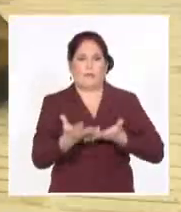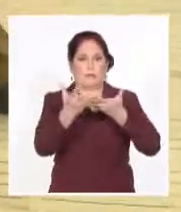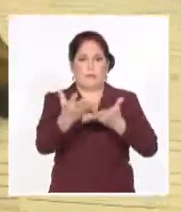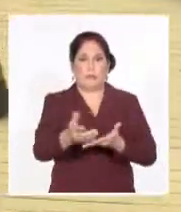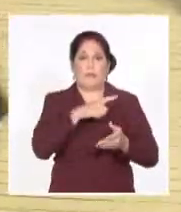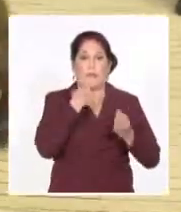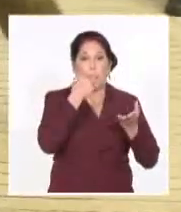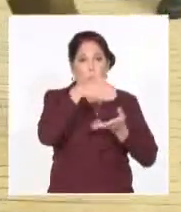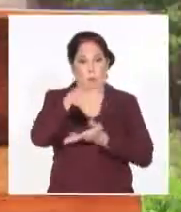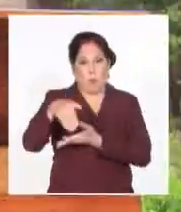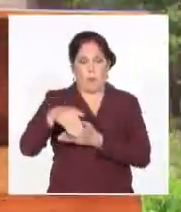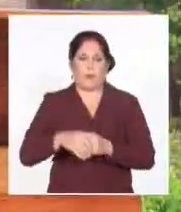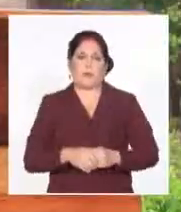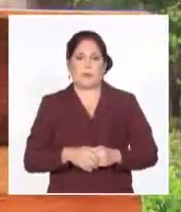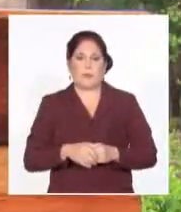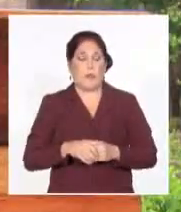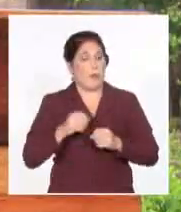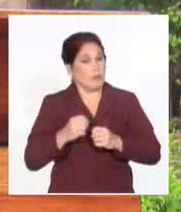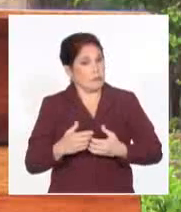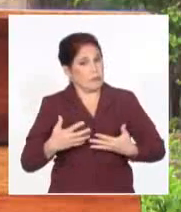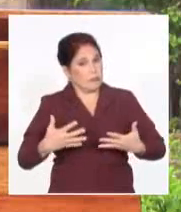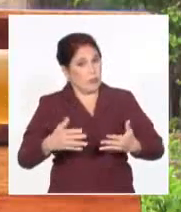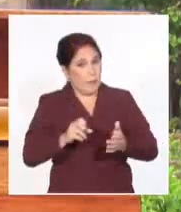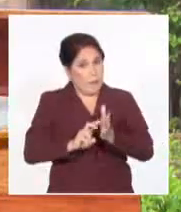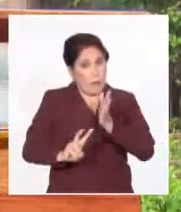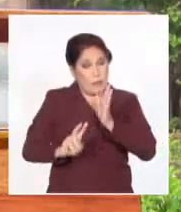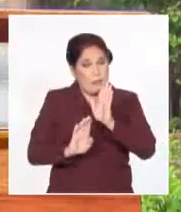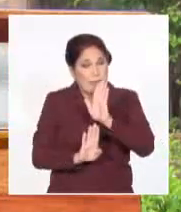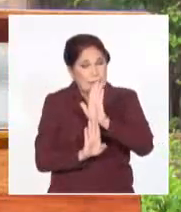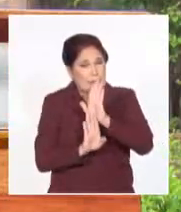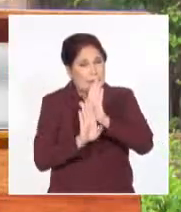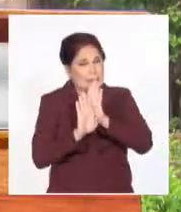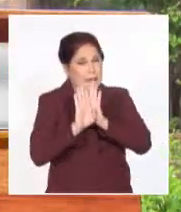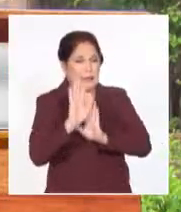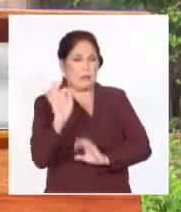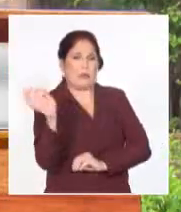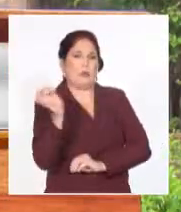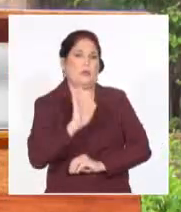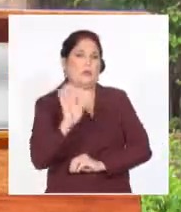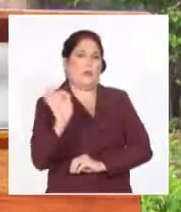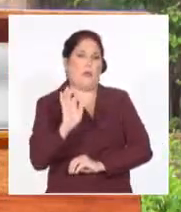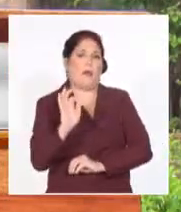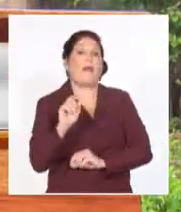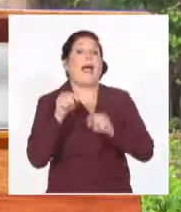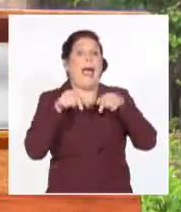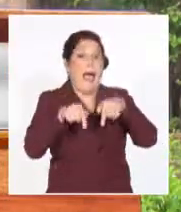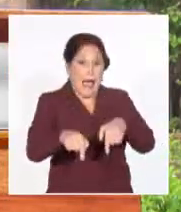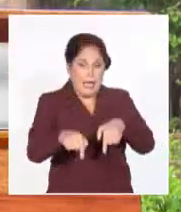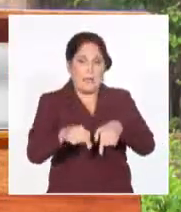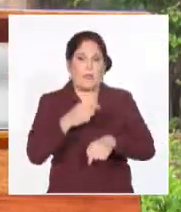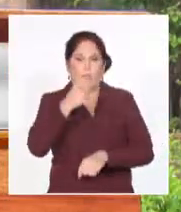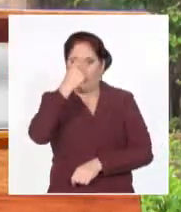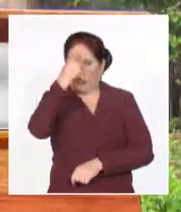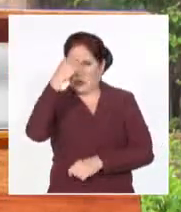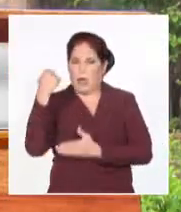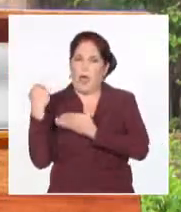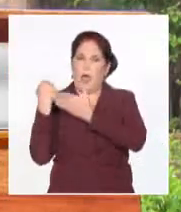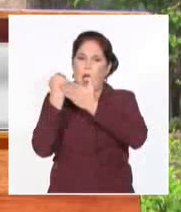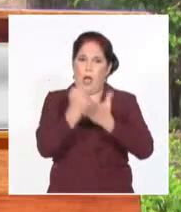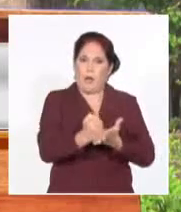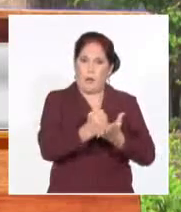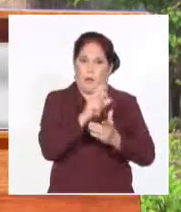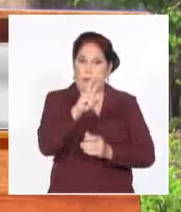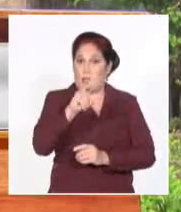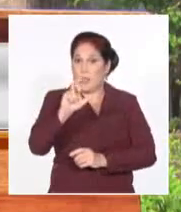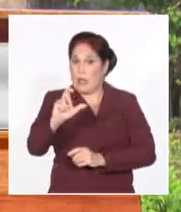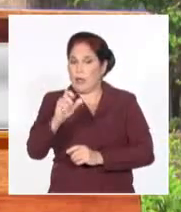armas. A pesar de nuestra entrega, la provincia no progresaba como quería Fidel. Y a eso vino el Che y lo logró.